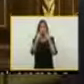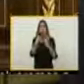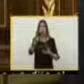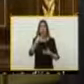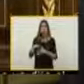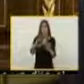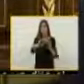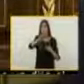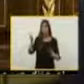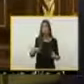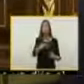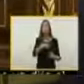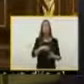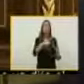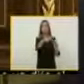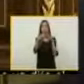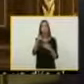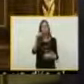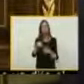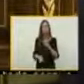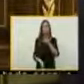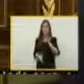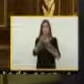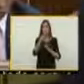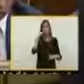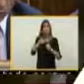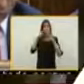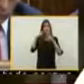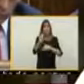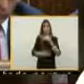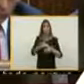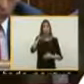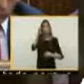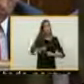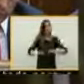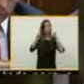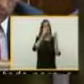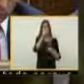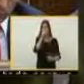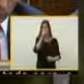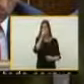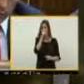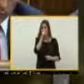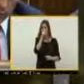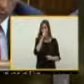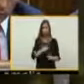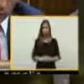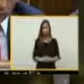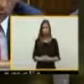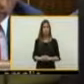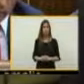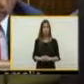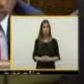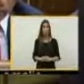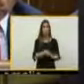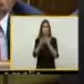Zapatero, empieza la trituradora a funcionar. ¿Pero qué crees que va a pasar? A partir de ahora. O sea, ¿tiene posibilidades Pedro Sánchez de ser presidente? No, yo